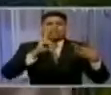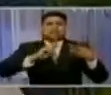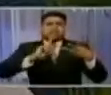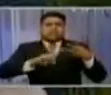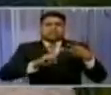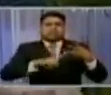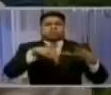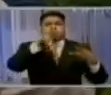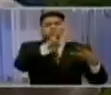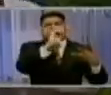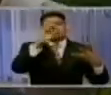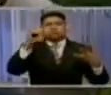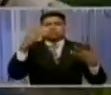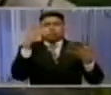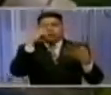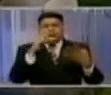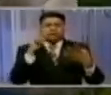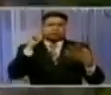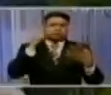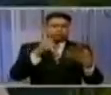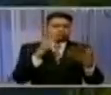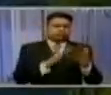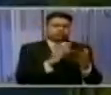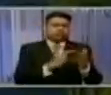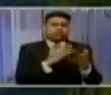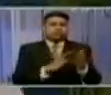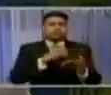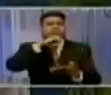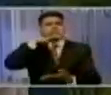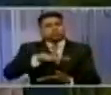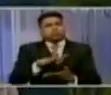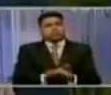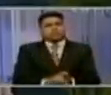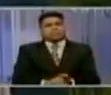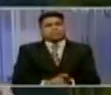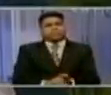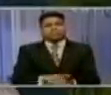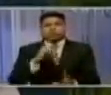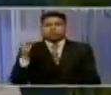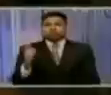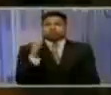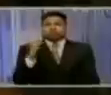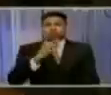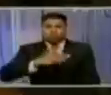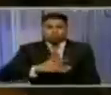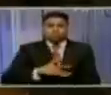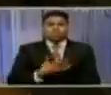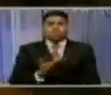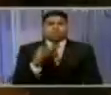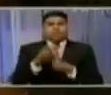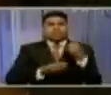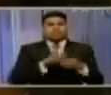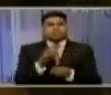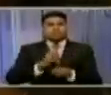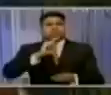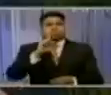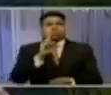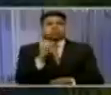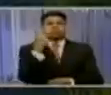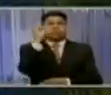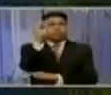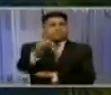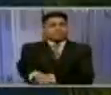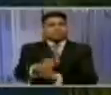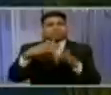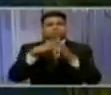mejora paulatina de las condiciones de trabajo de nuestro magisterio. Solo fue posible una vez que derrotamos los golpes de